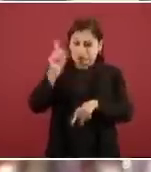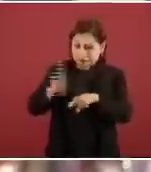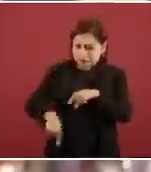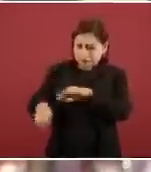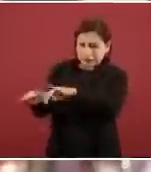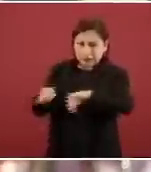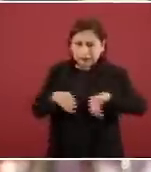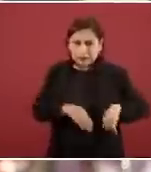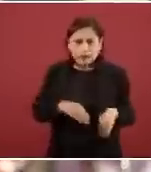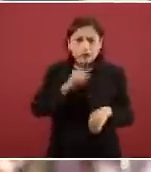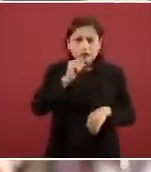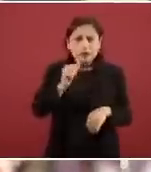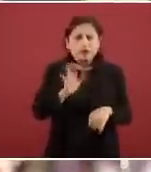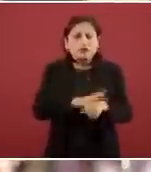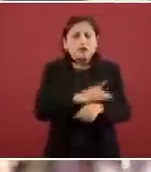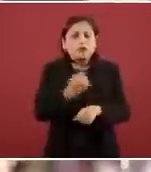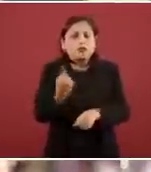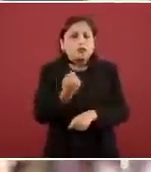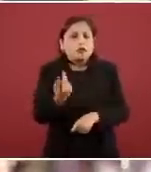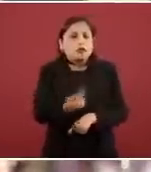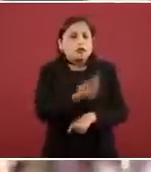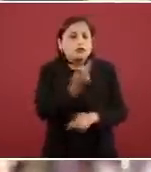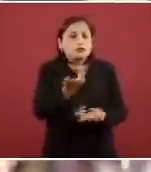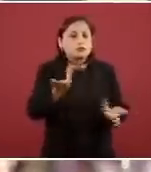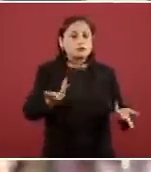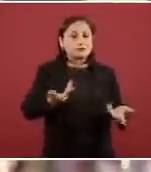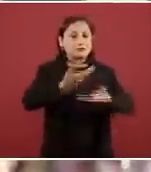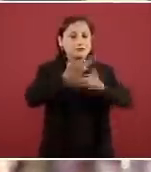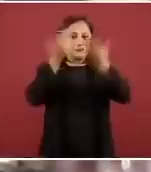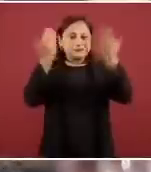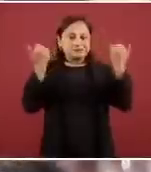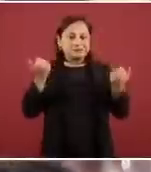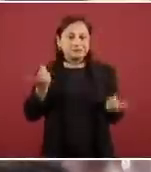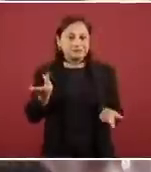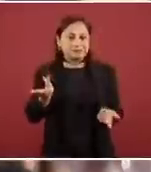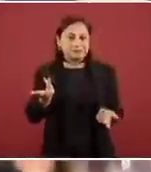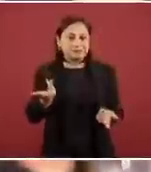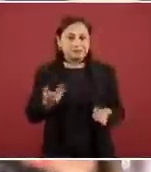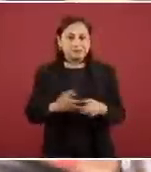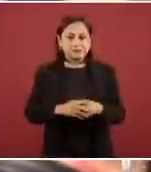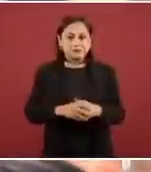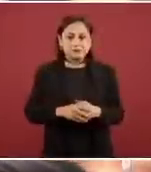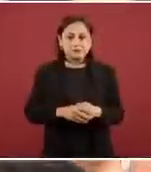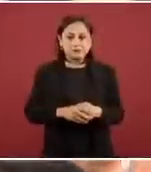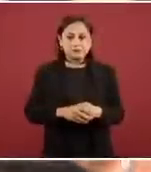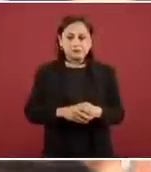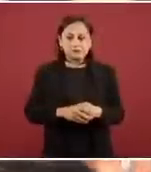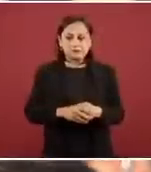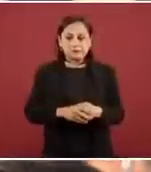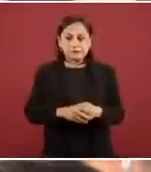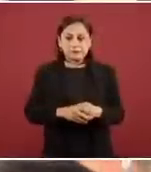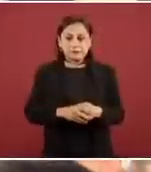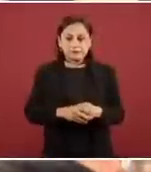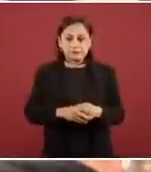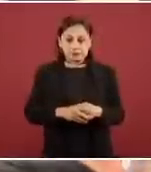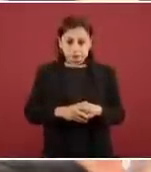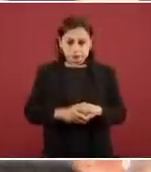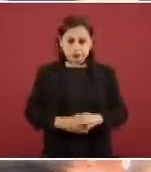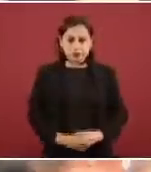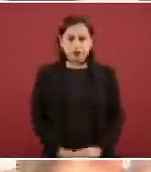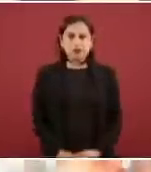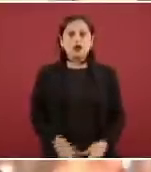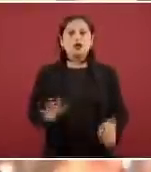disparan? ¿Por qué nadie lo sabe? ¿Por qué no se ha apostado ahí, llegado la